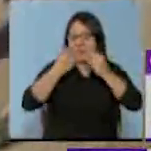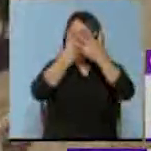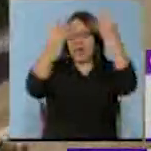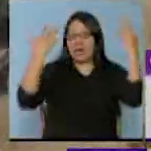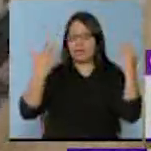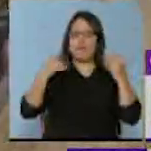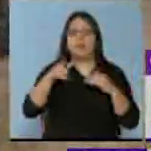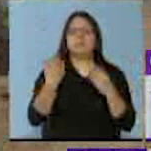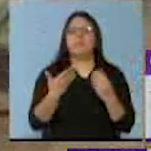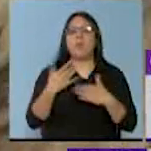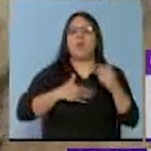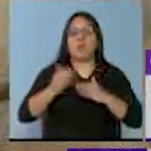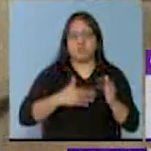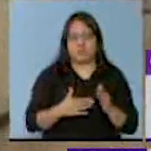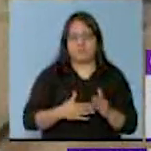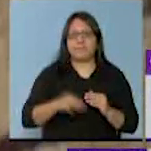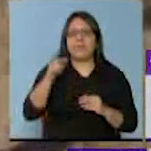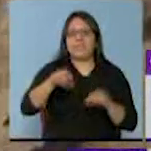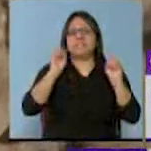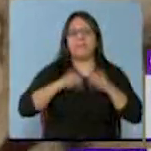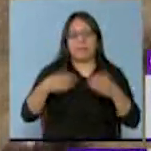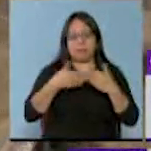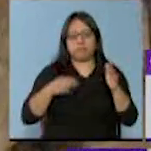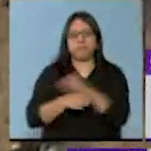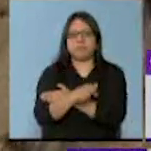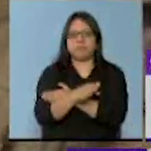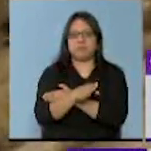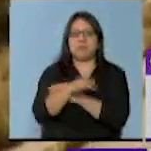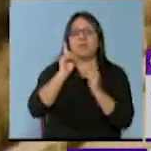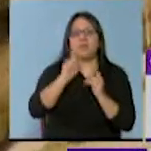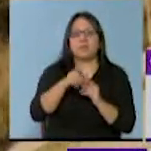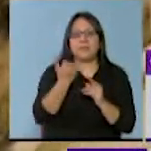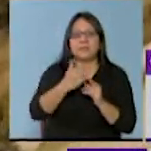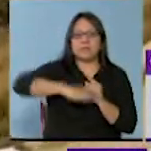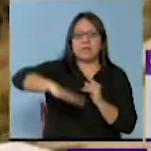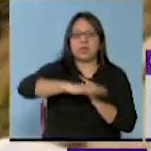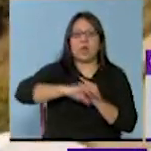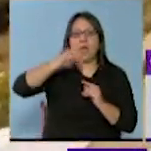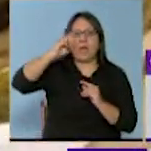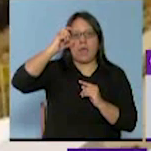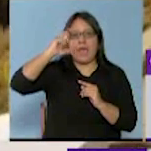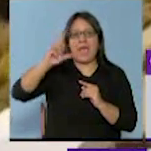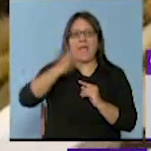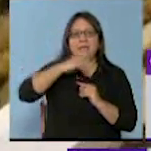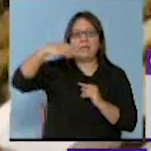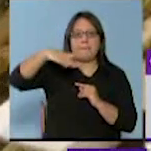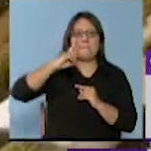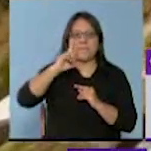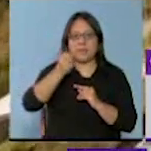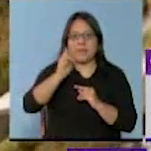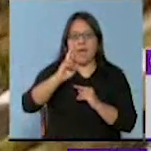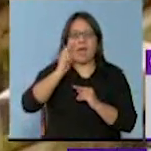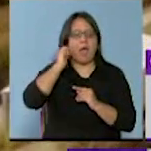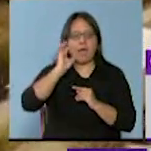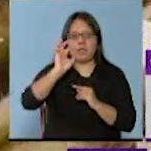que se va a utilizar, cuando ya esté en plena construcción, en lo que es el tramo de El Milagro, muy cerca de donde